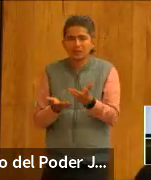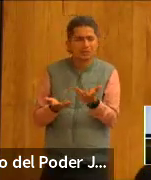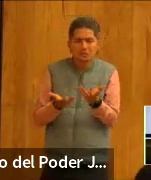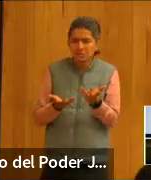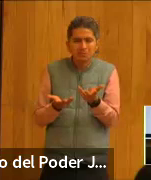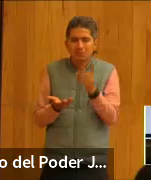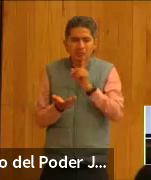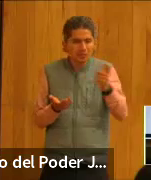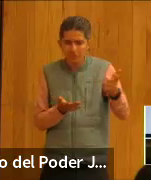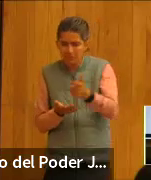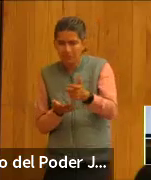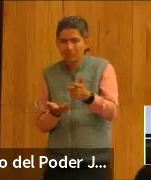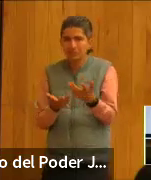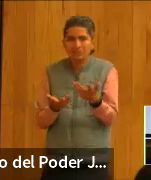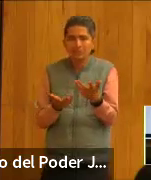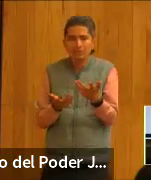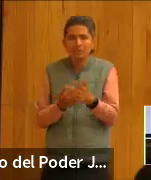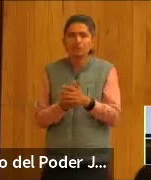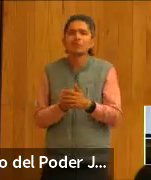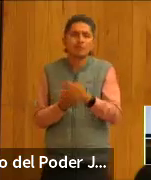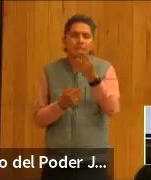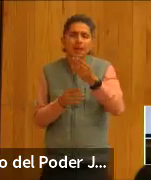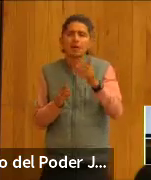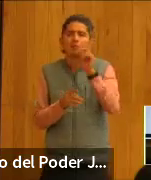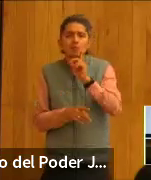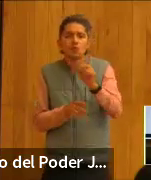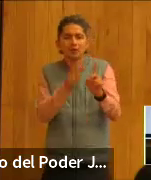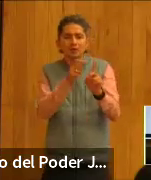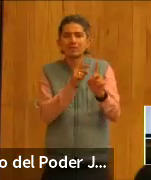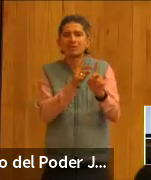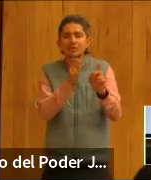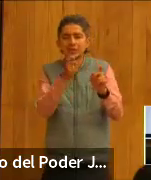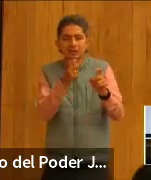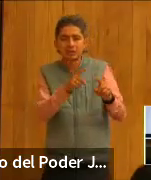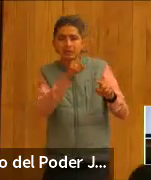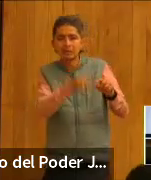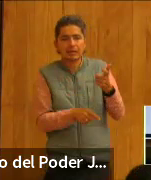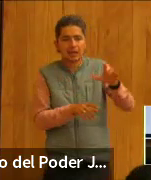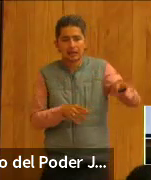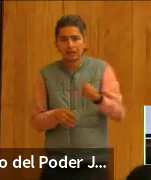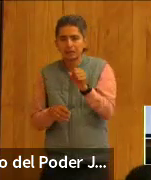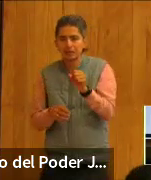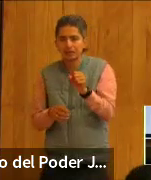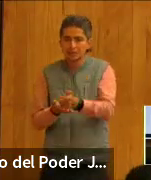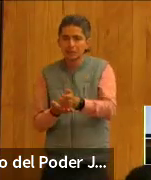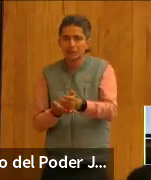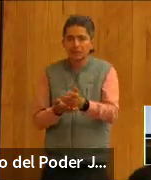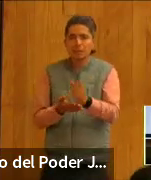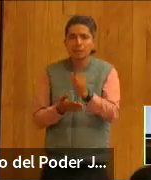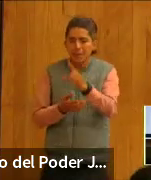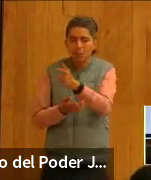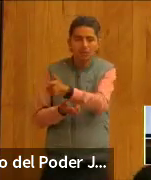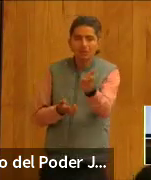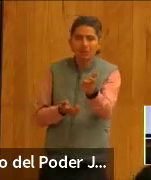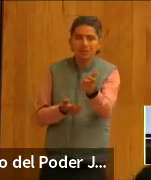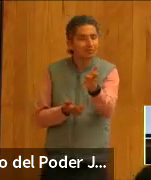que se trataba de quitarle a ella el dinero que le estaba dando. Esta medida, inmediatamente, pues